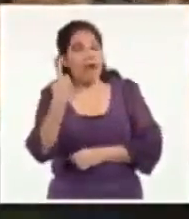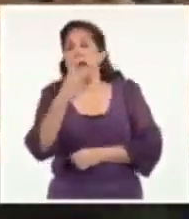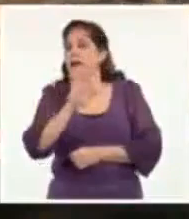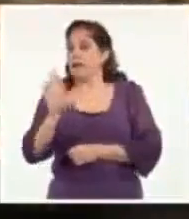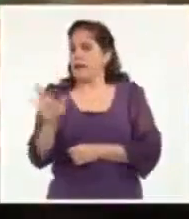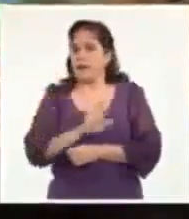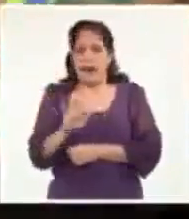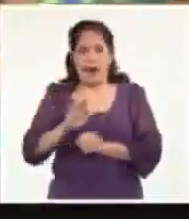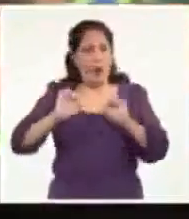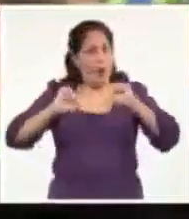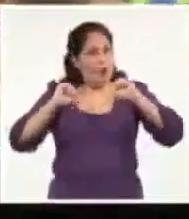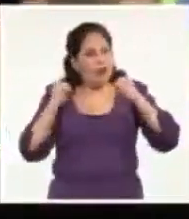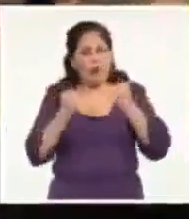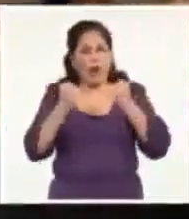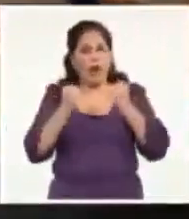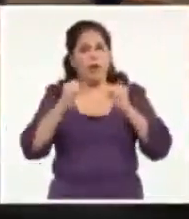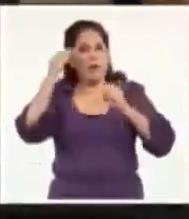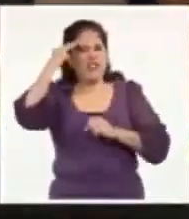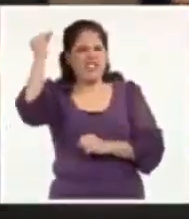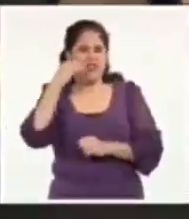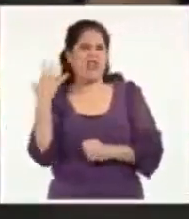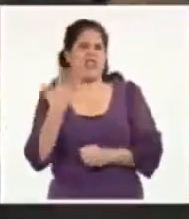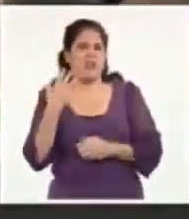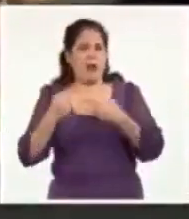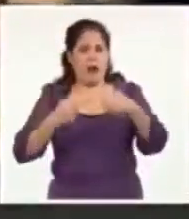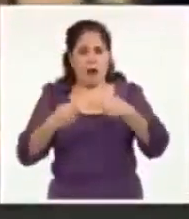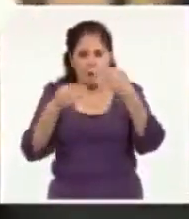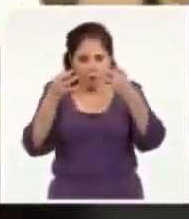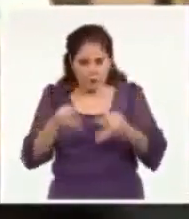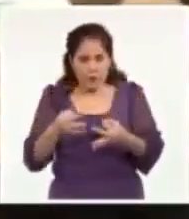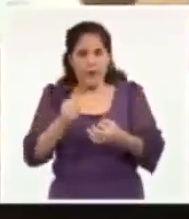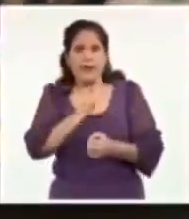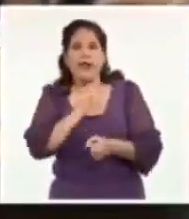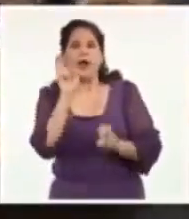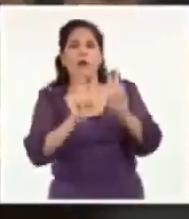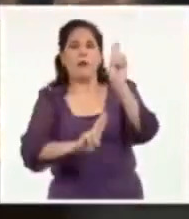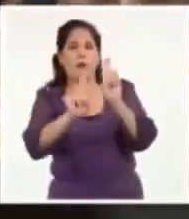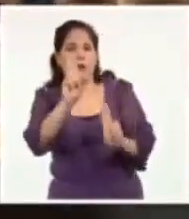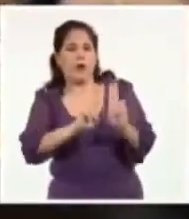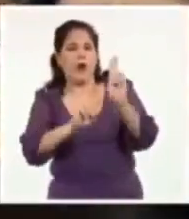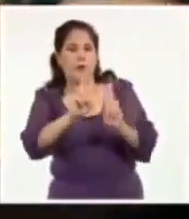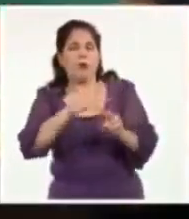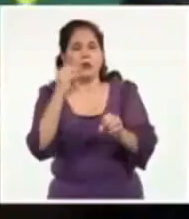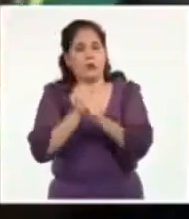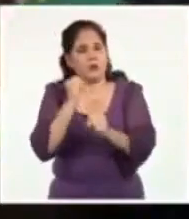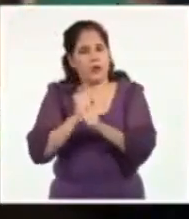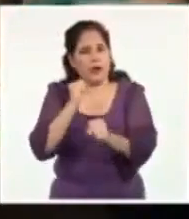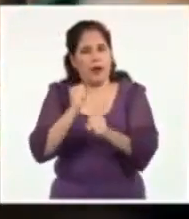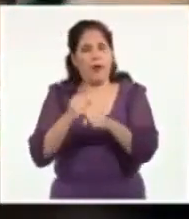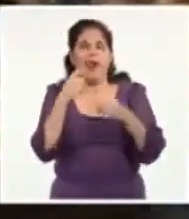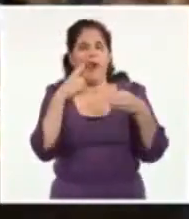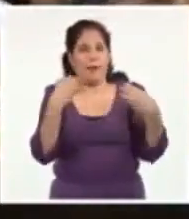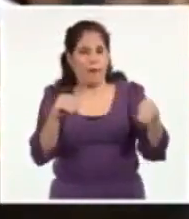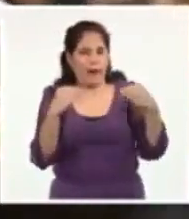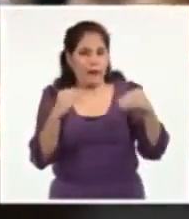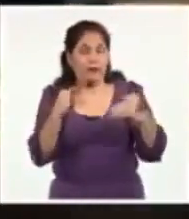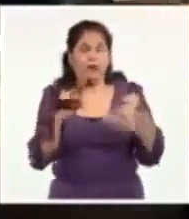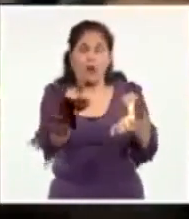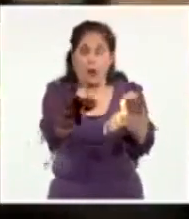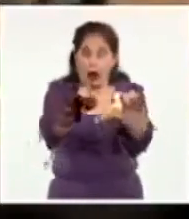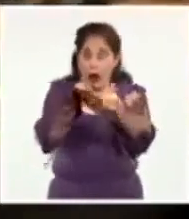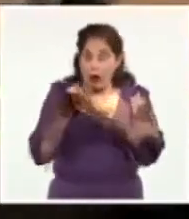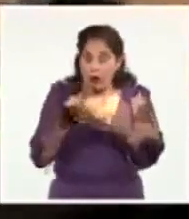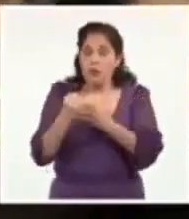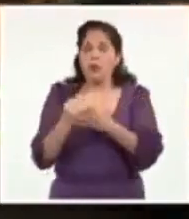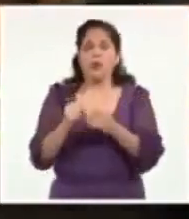su máscara y se disponga a hacer un acuerdo com os trabalhadores metalúrgicos e nos ajude